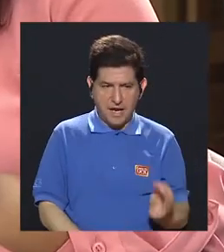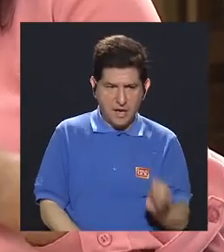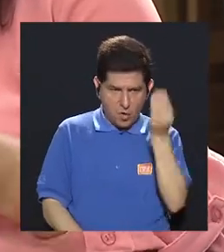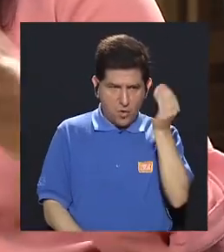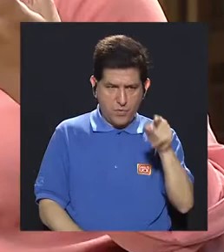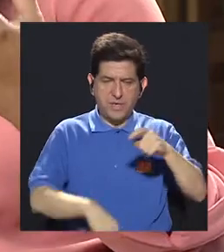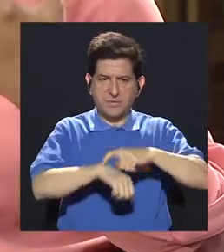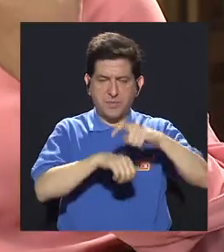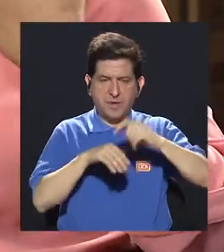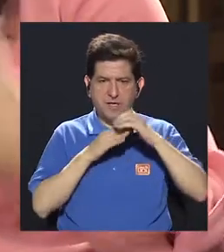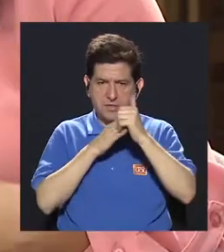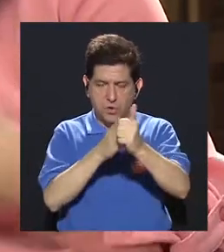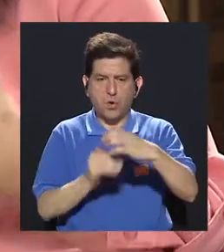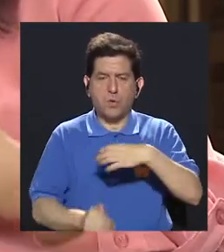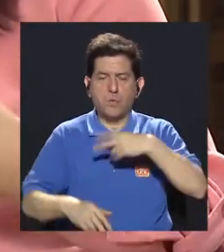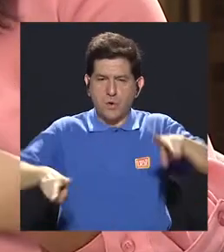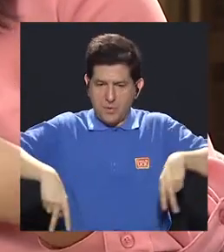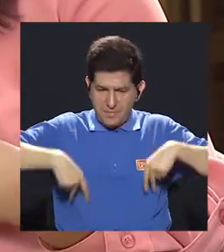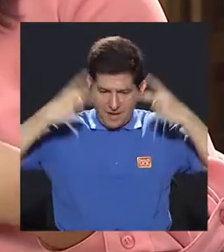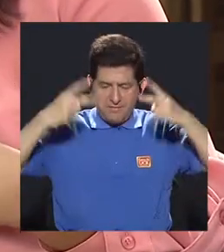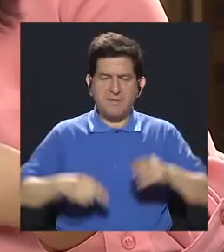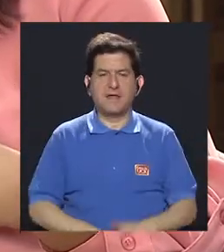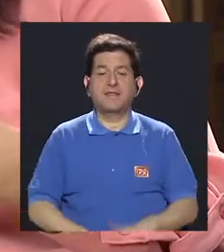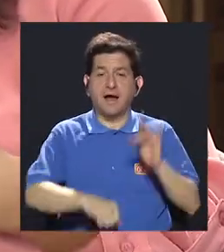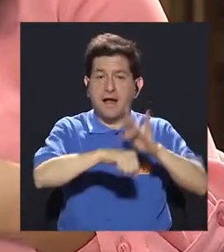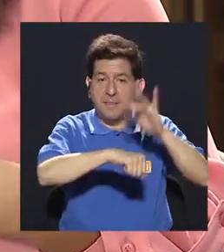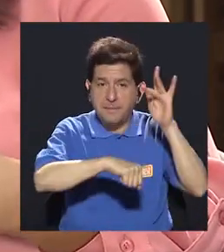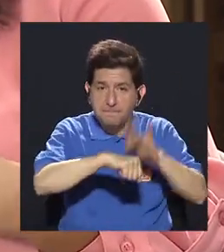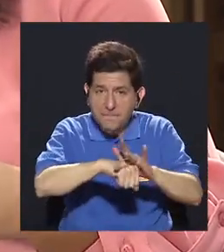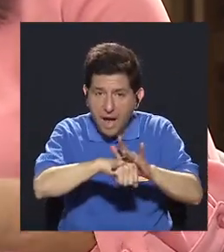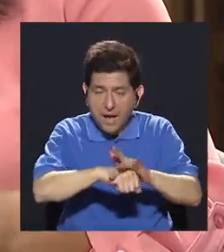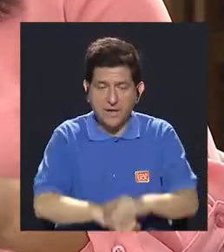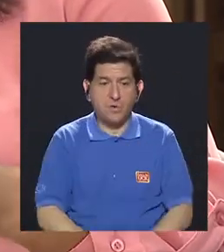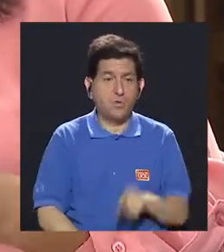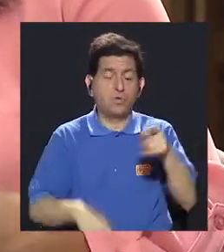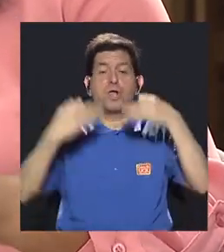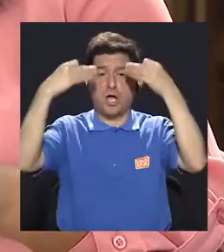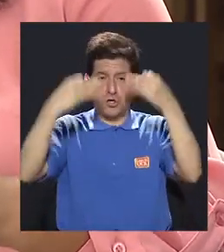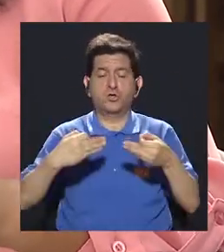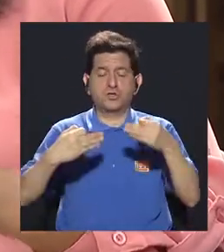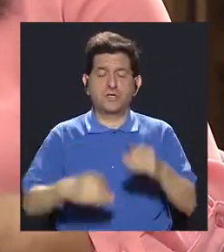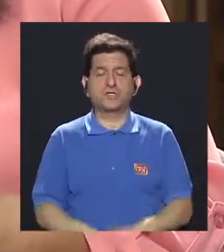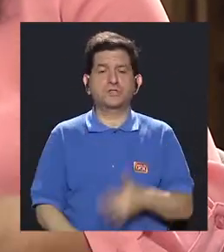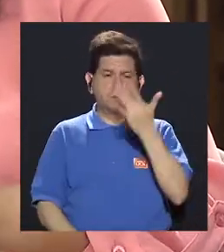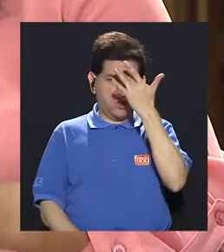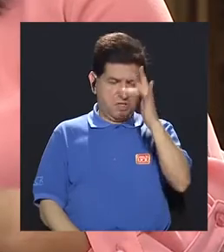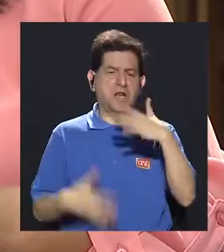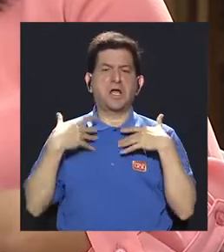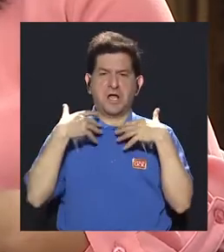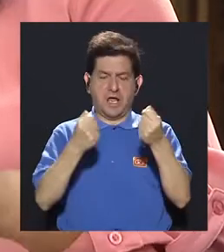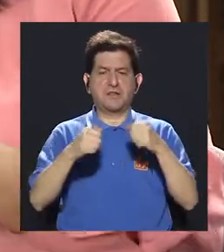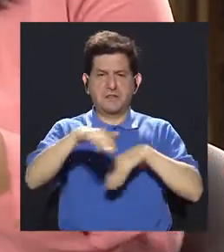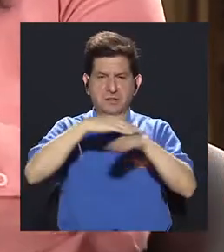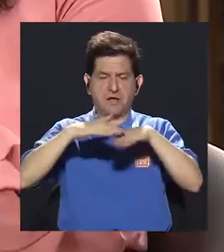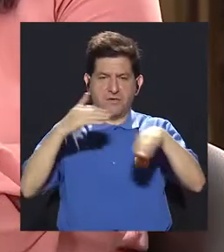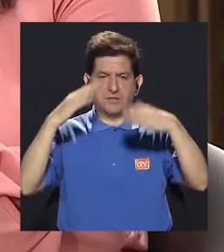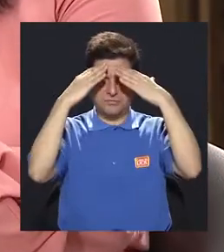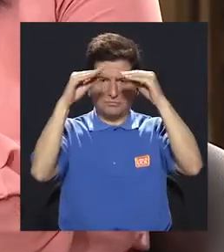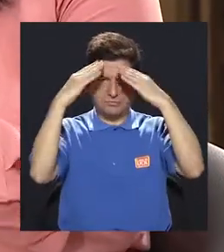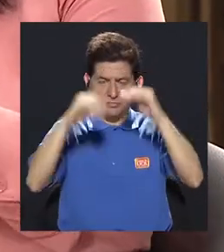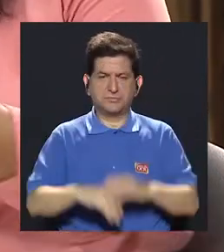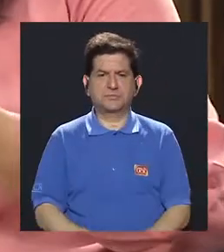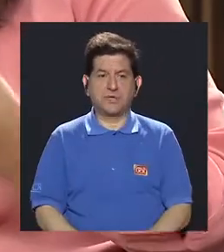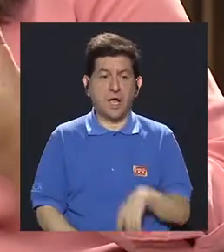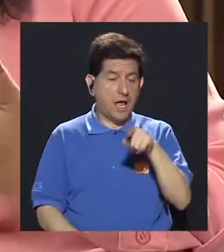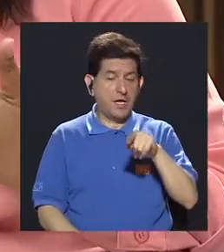y chicas, cuando toman el liderazgo de sus propias vidas desde edades tempranas, y toman decisiones inteligentes y saludables basados en